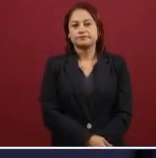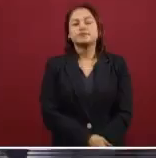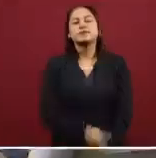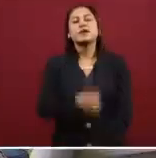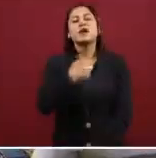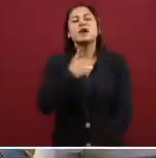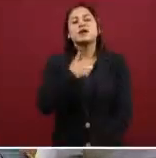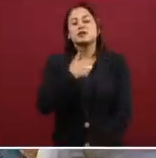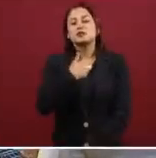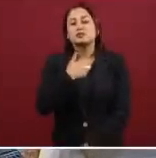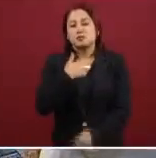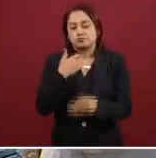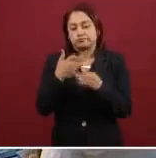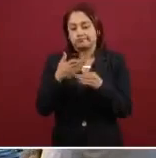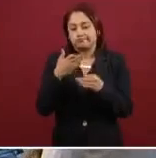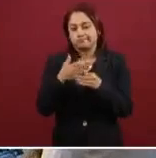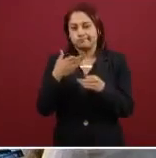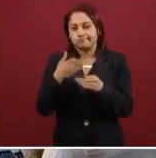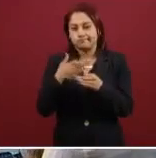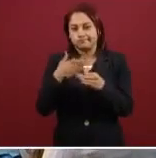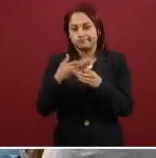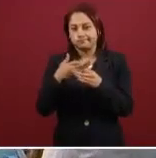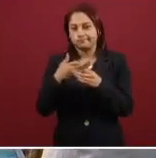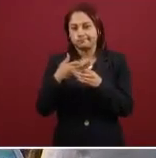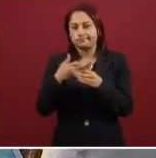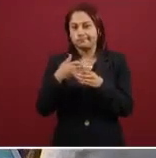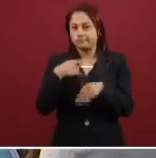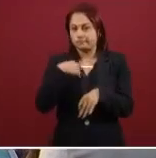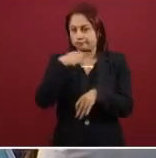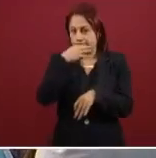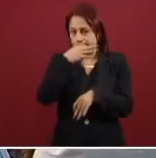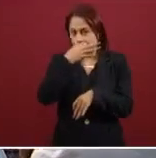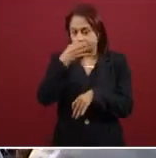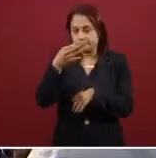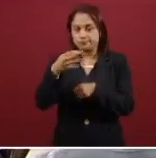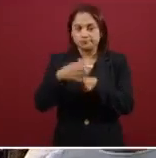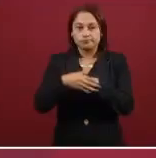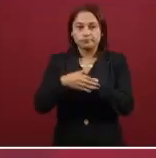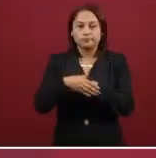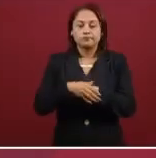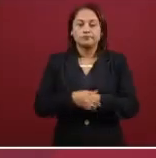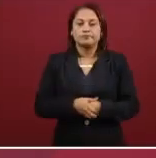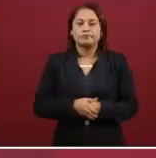aprovecho para decirle a los